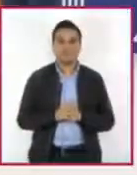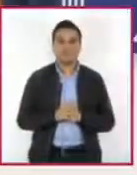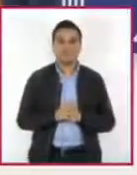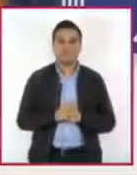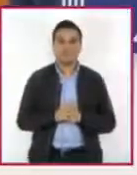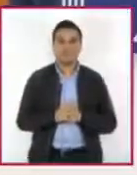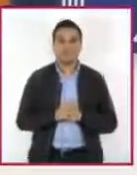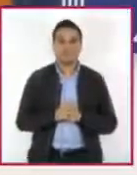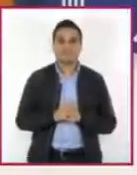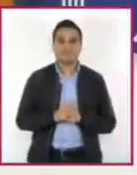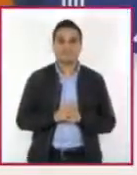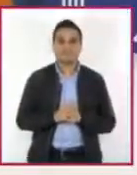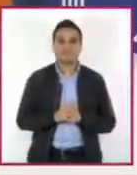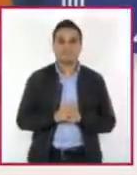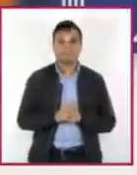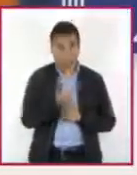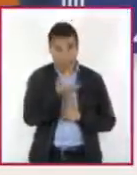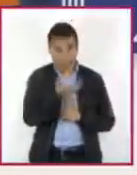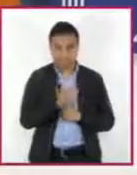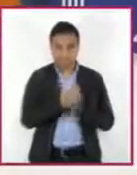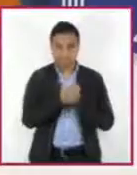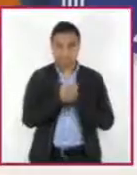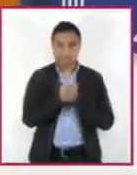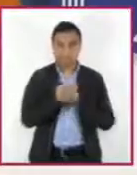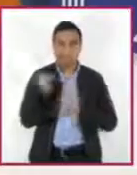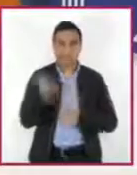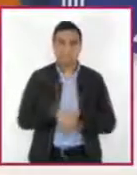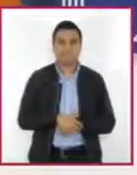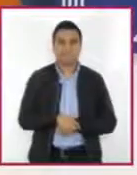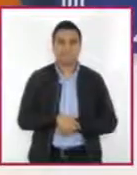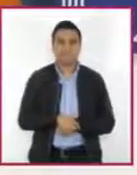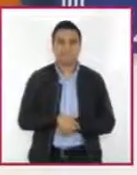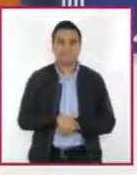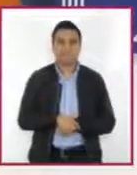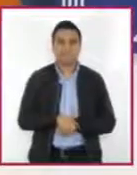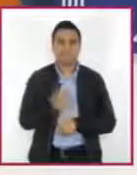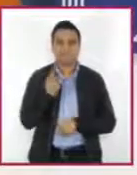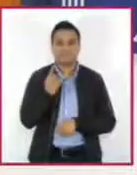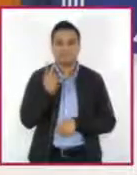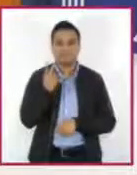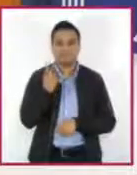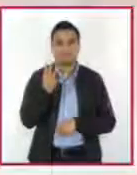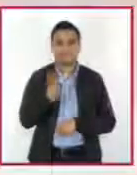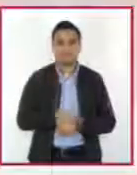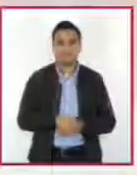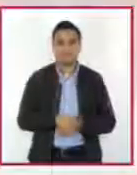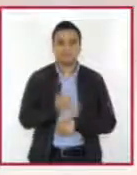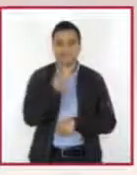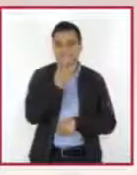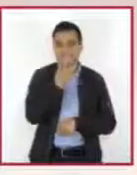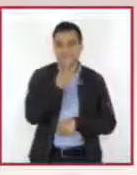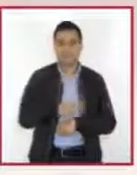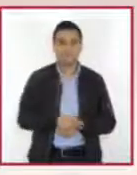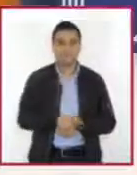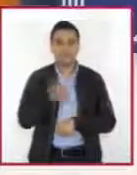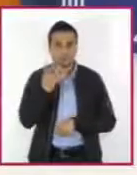¿Van, maestras? Uno tú y uno yo. Vale. Eso es una, la suerte. Dos, tres. Cuatro y cuatro.